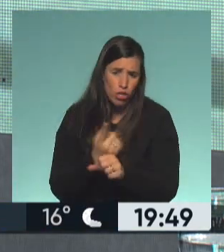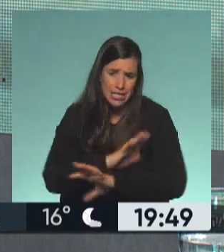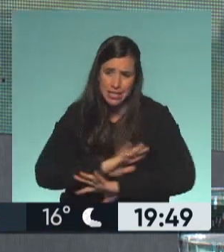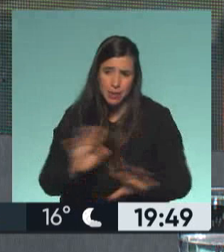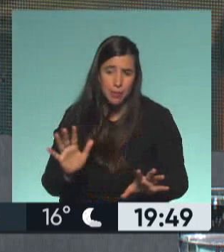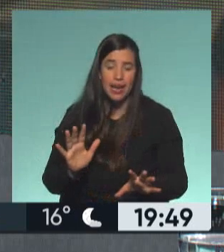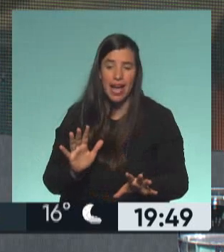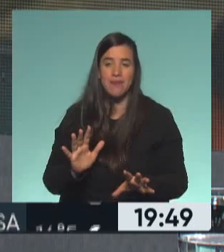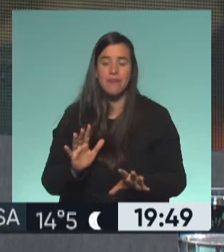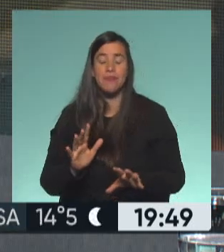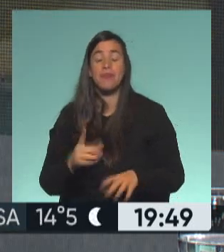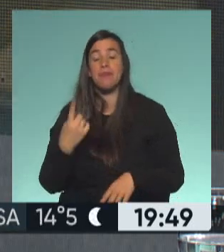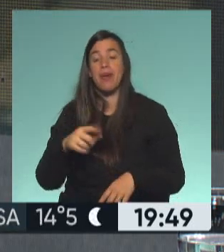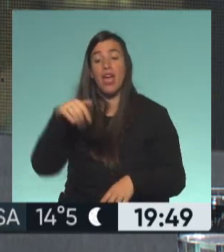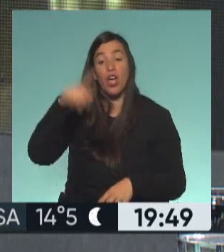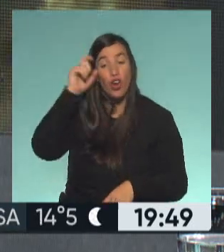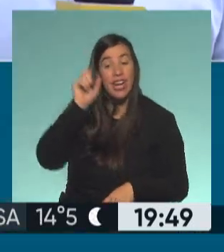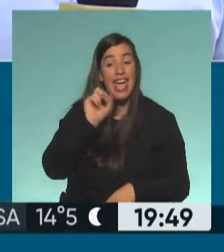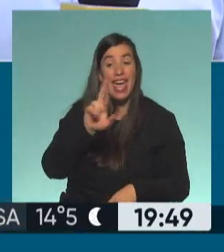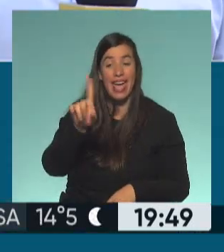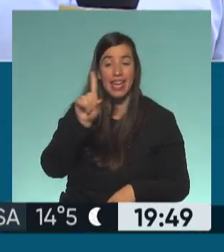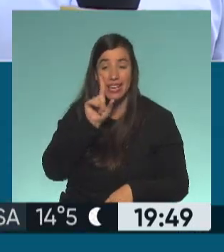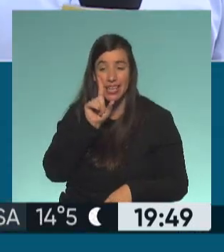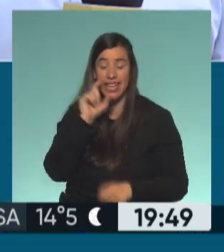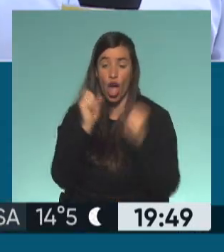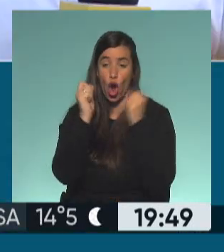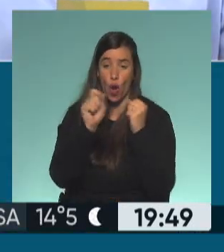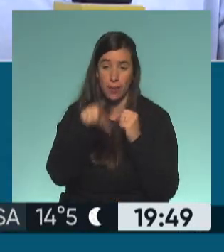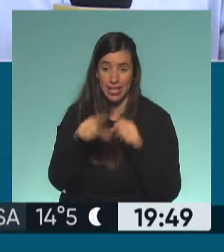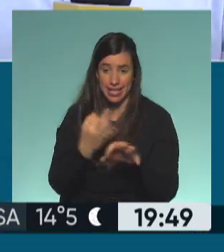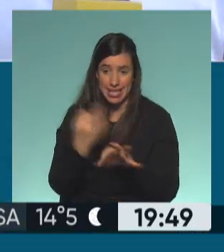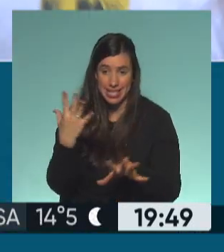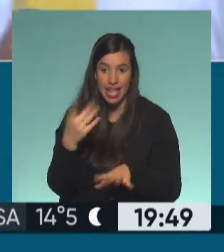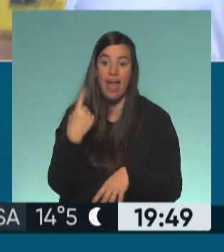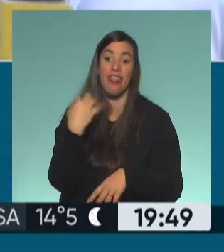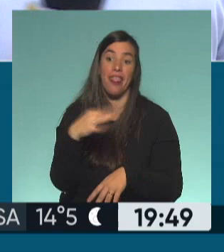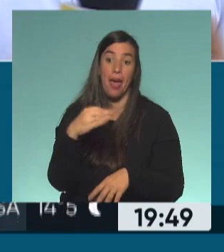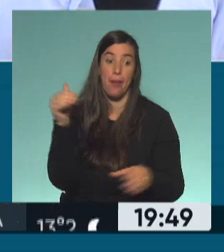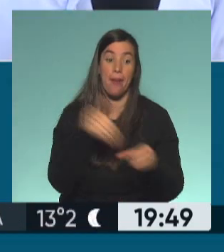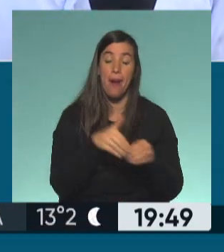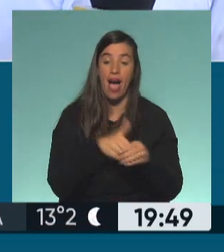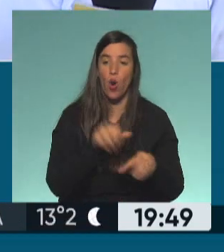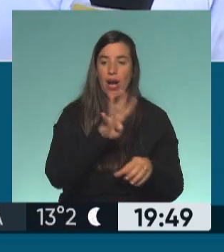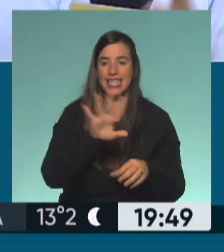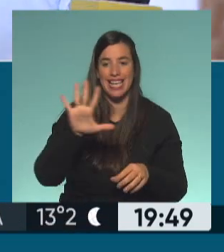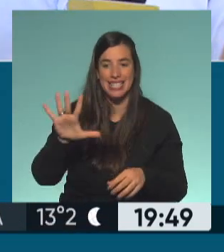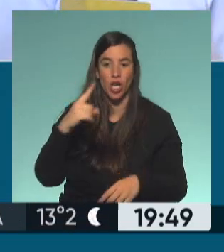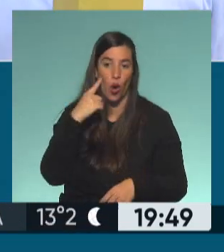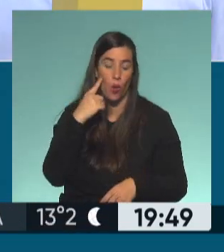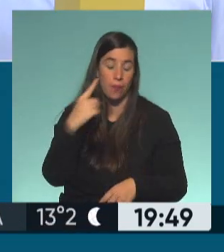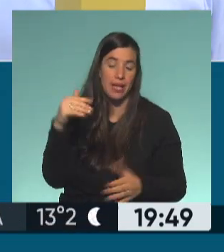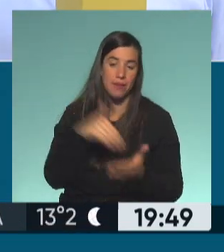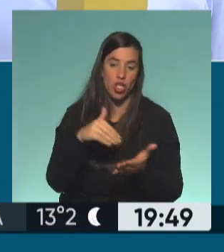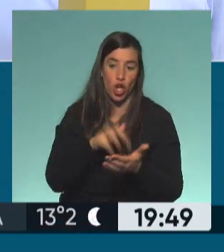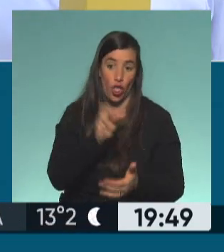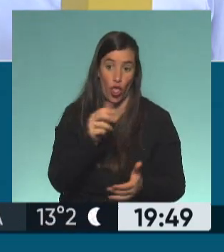Negri y los economistas de Juntos por el Cambio, 45.000 millones de dólares en el Banco Central. Bueno, esa cifra no está, y ahí ellos mismos son los que están dando